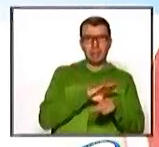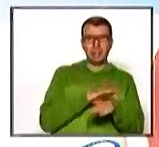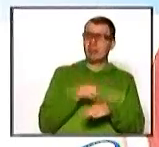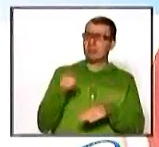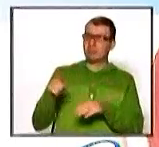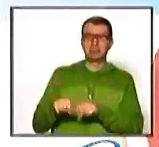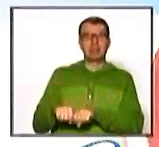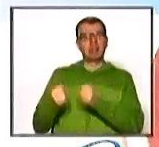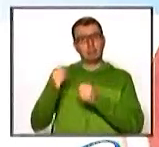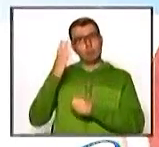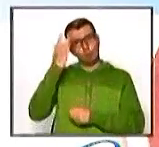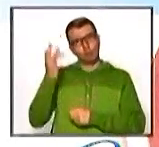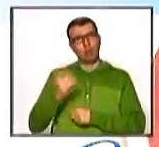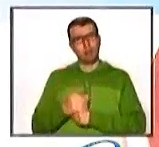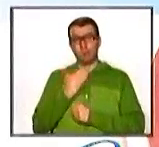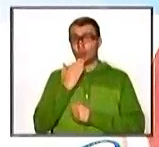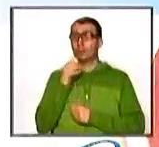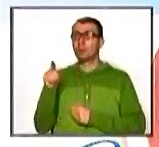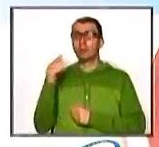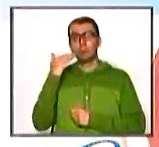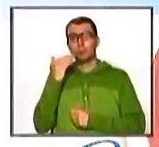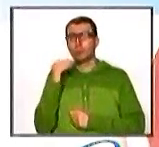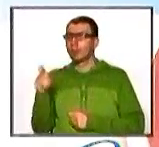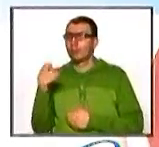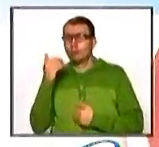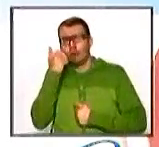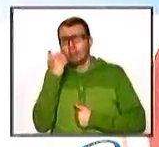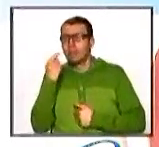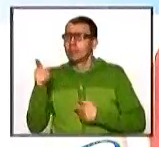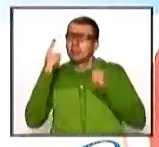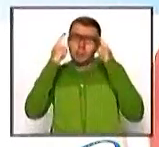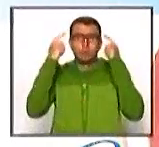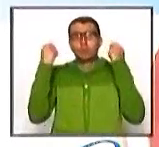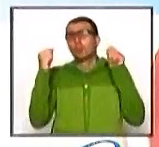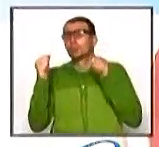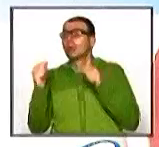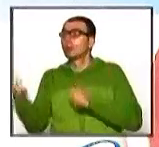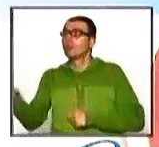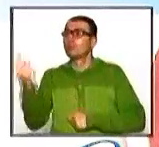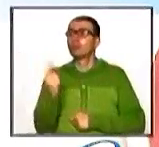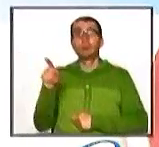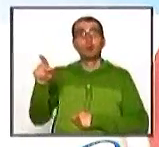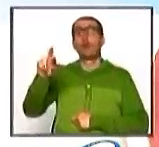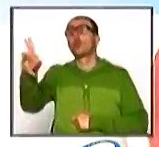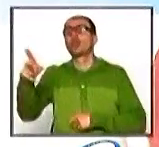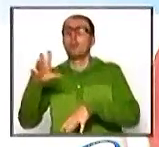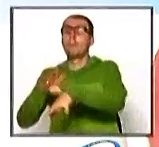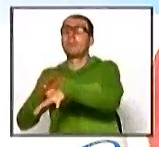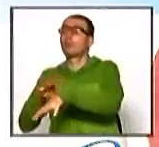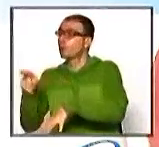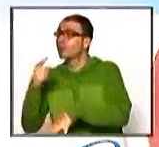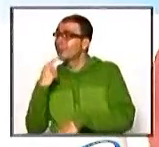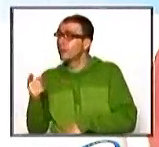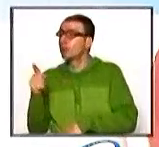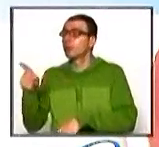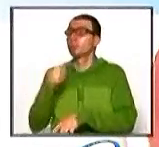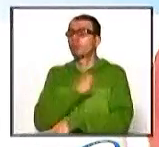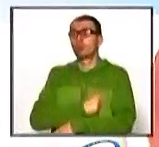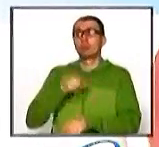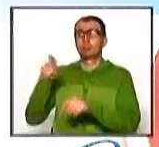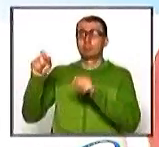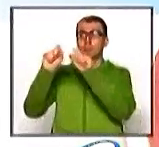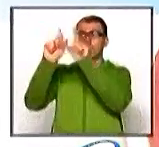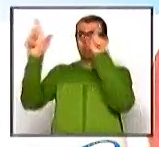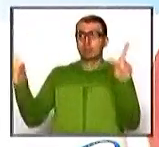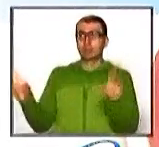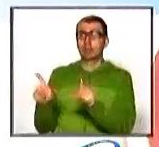Hoy iba una señora muy angustiada a la consulta porque su médico la atendió y le dijo, hágase este examen porque de pronto usted tiene